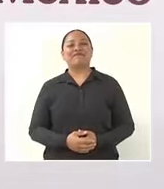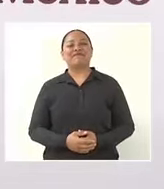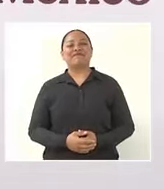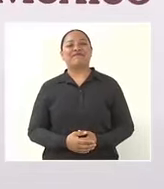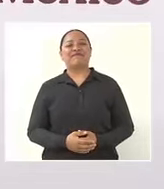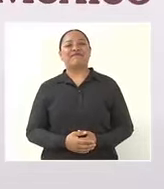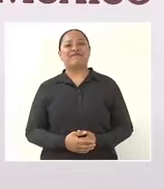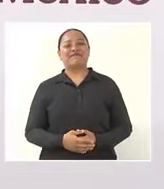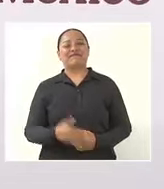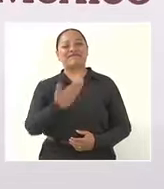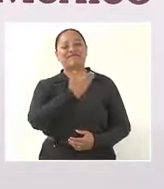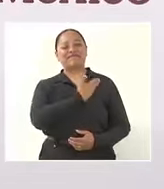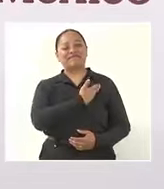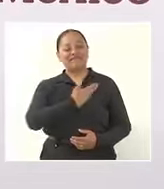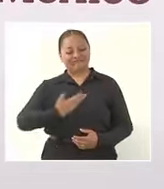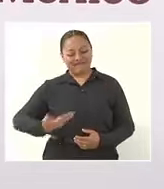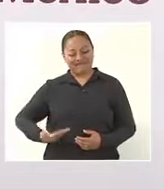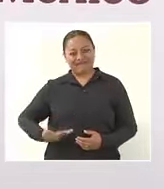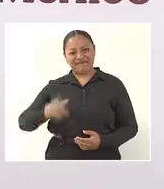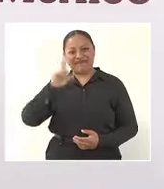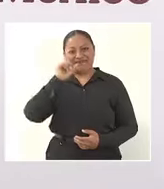presidenta.